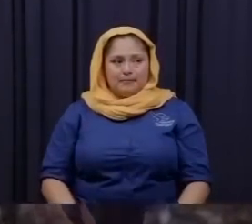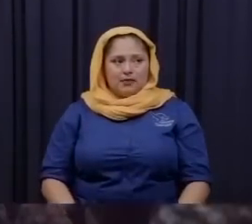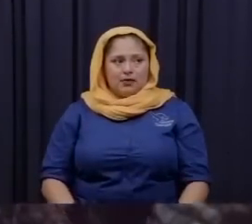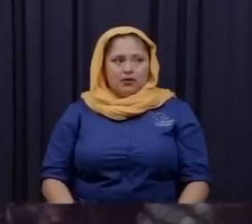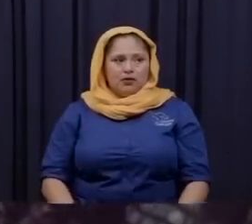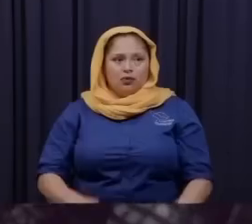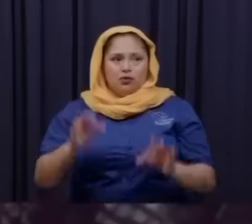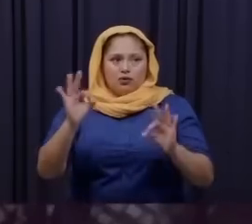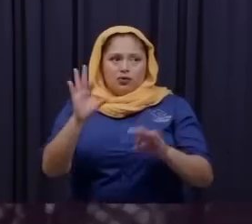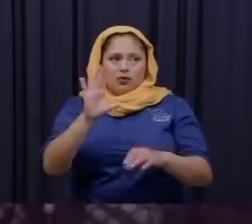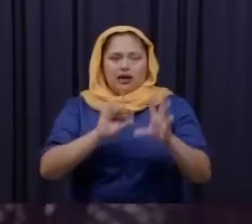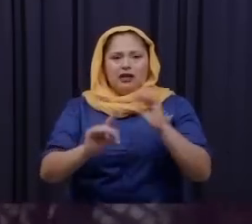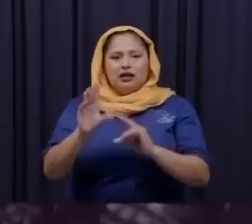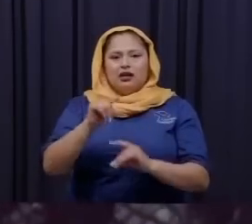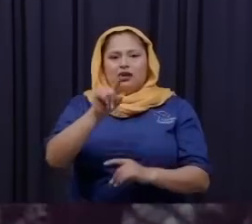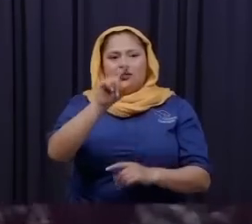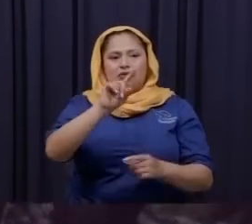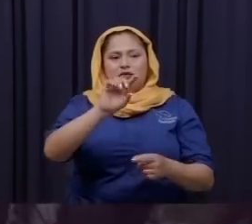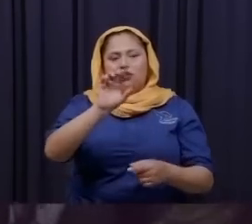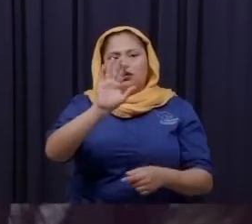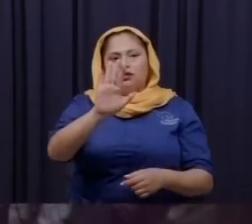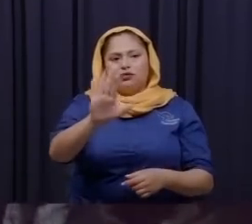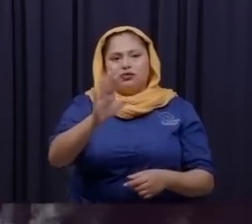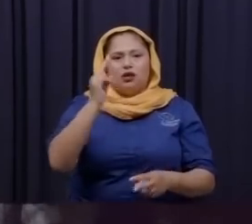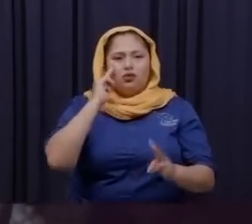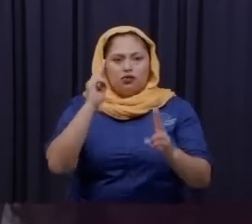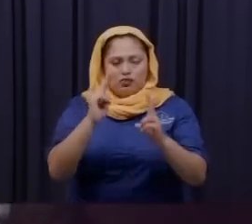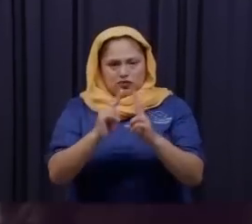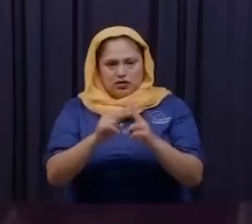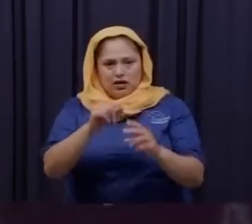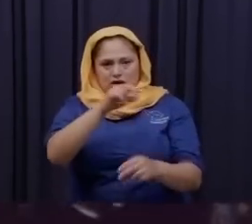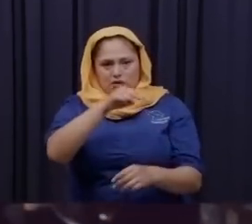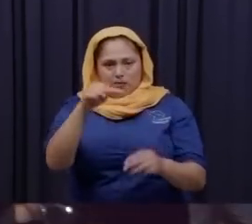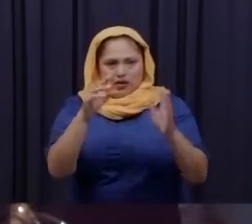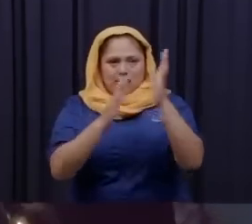sea alguien con quien han tenido un roce. En el nombre de Jesús,